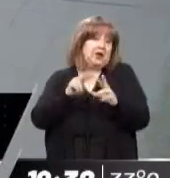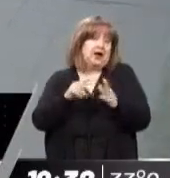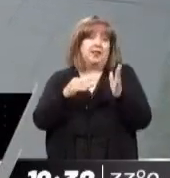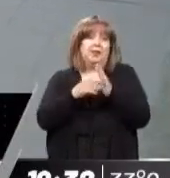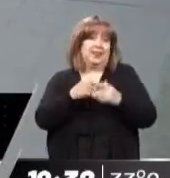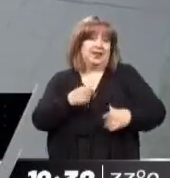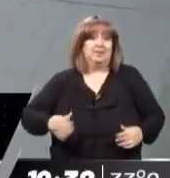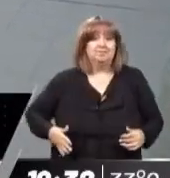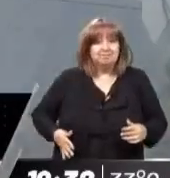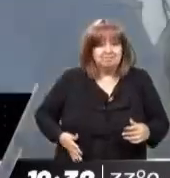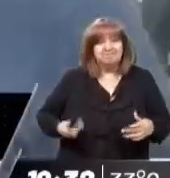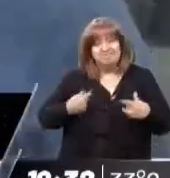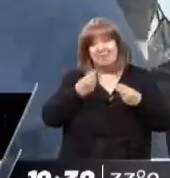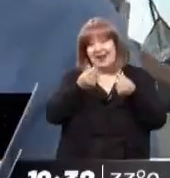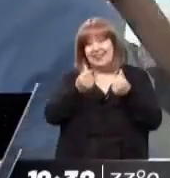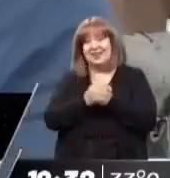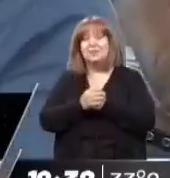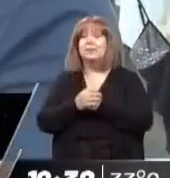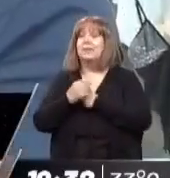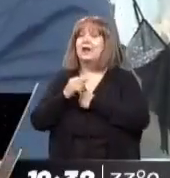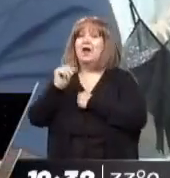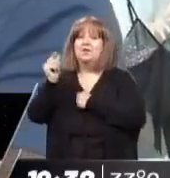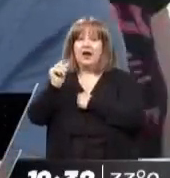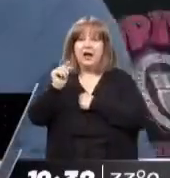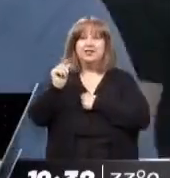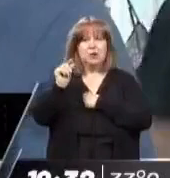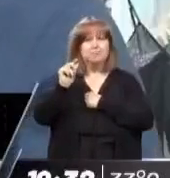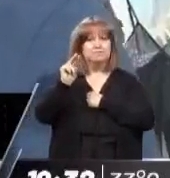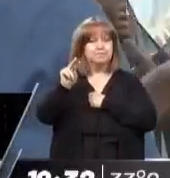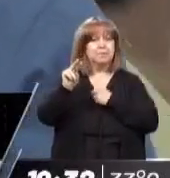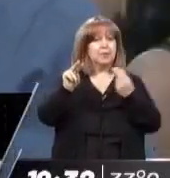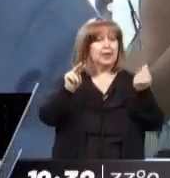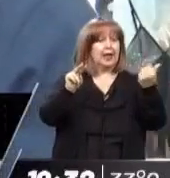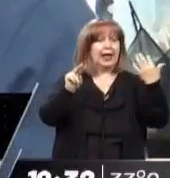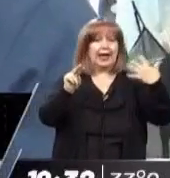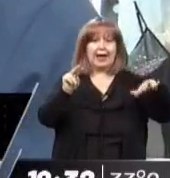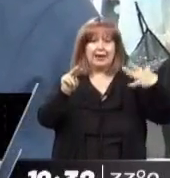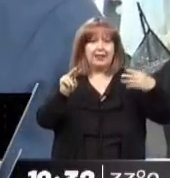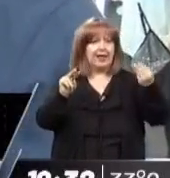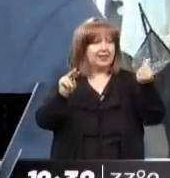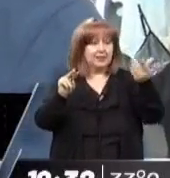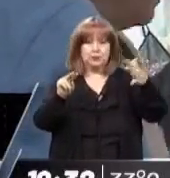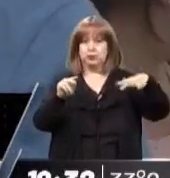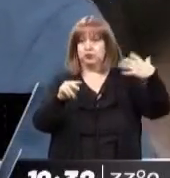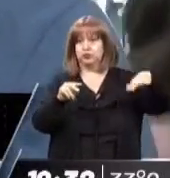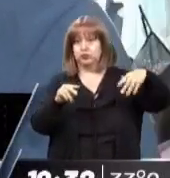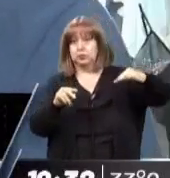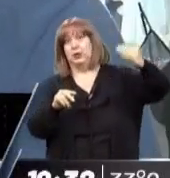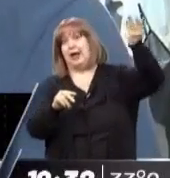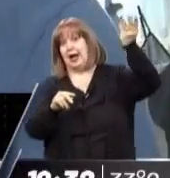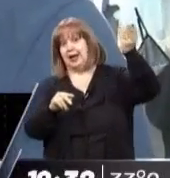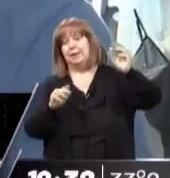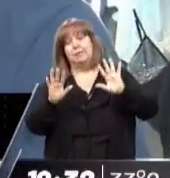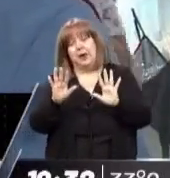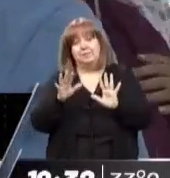acuerdo al bolsillo de lo que se pueda regalar. Lo barato está barato y lo de calidad no se puede comprar. Así que bueno,